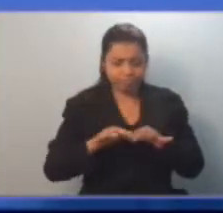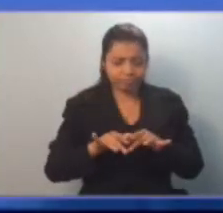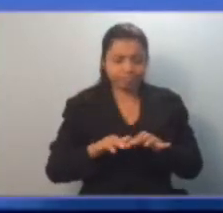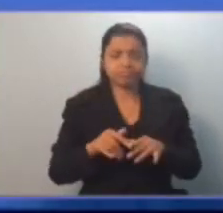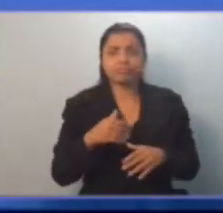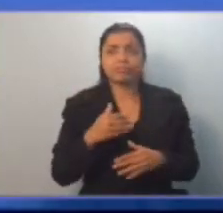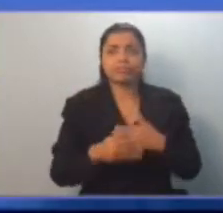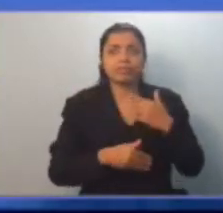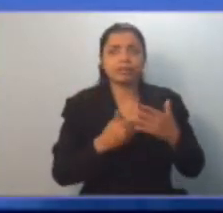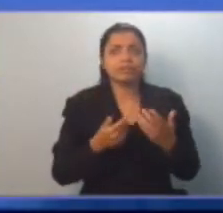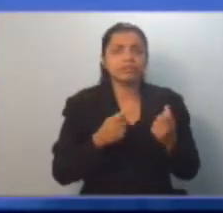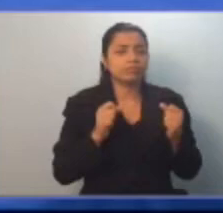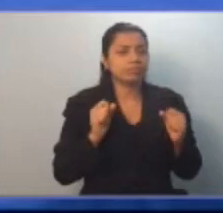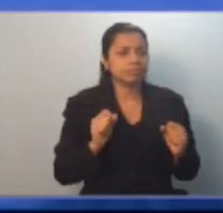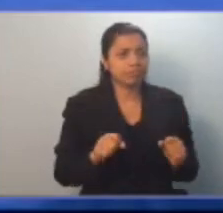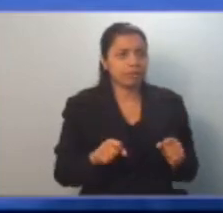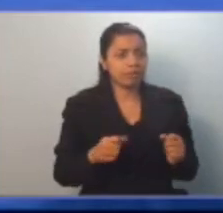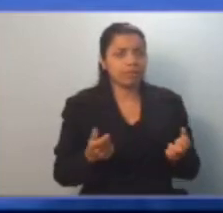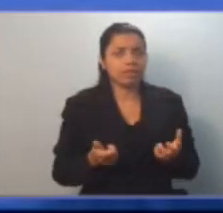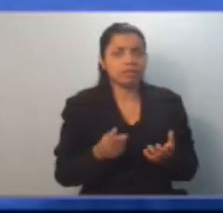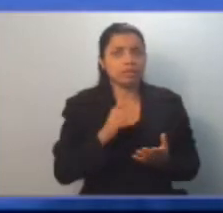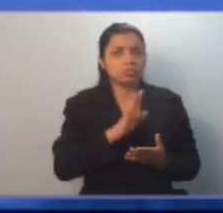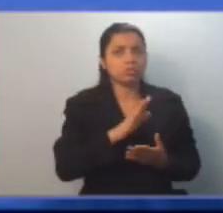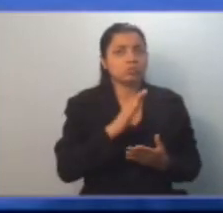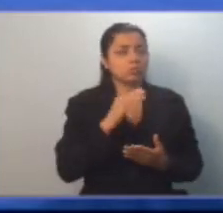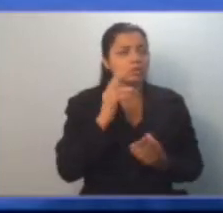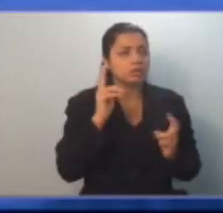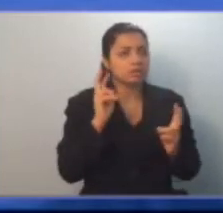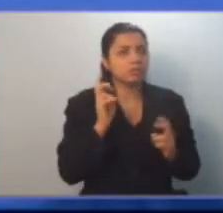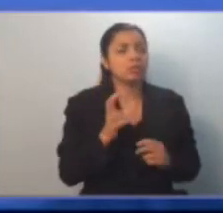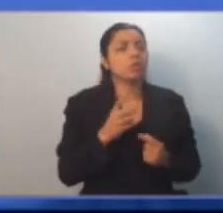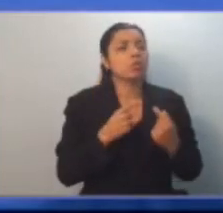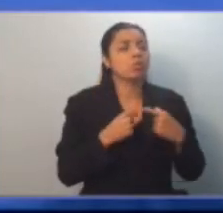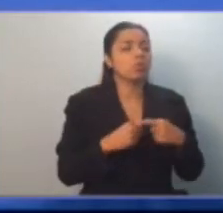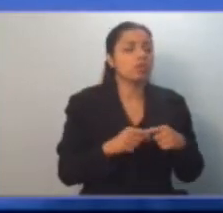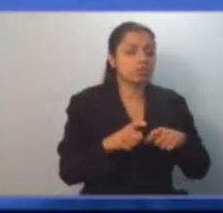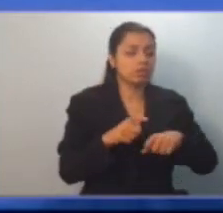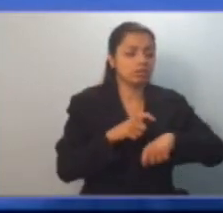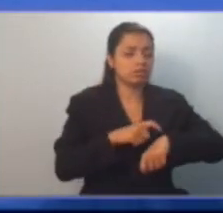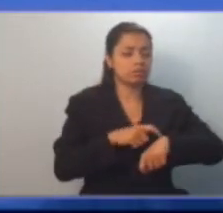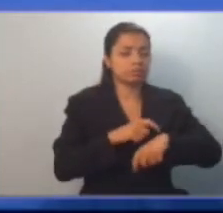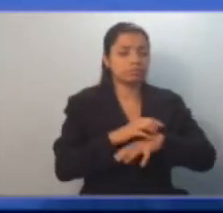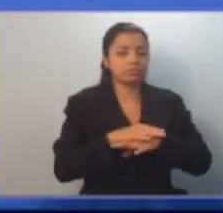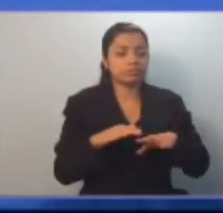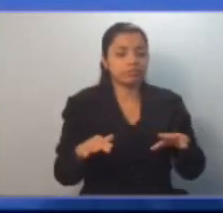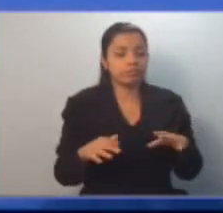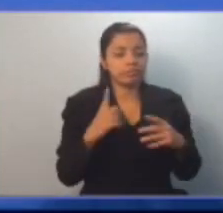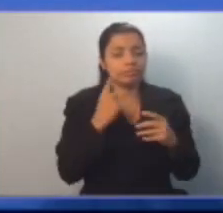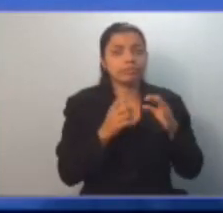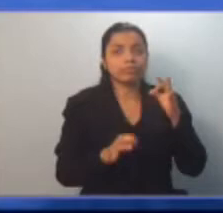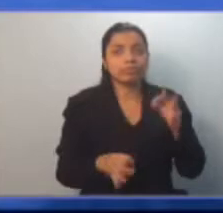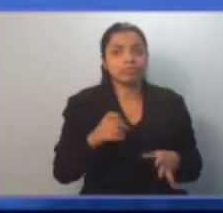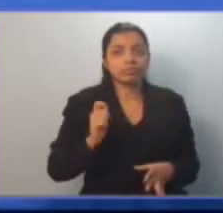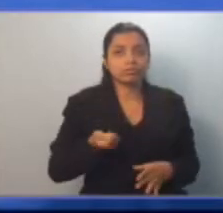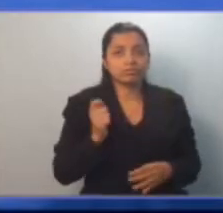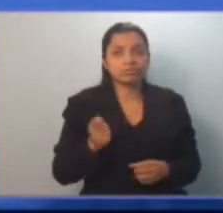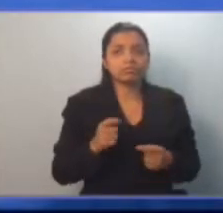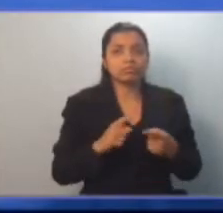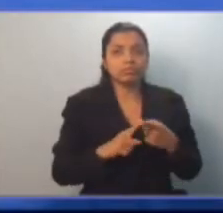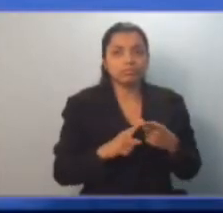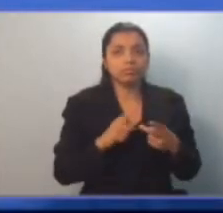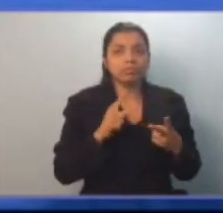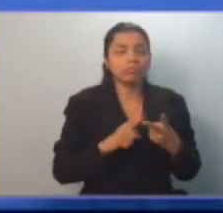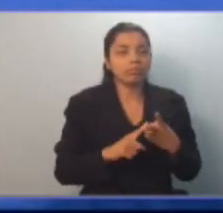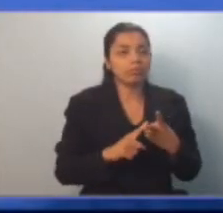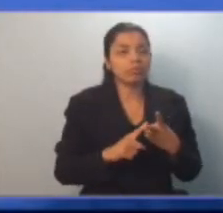y puede establecer sus casos, cuándo le vencen los términos de un escrito que le presentó un abogado, cuándo le vencen los